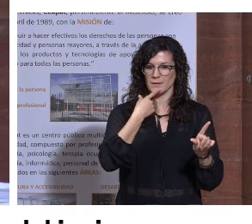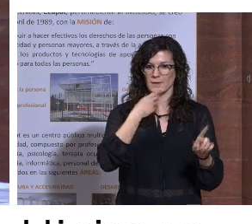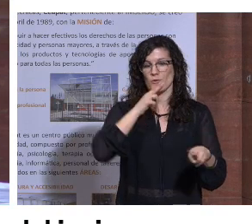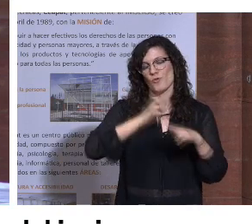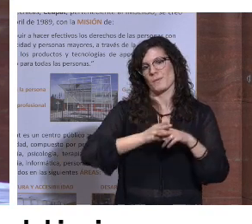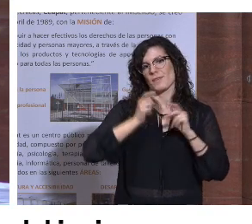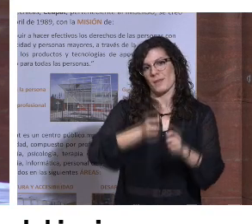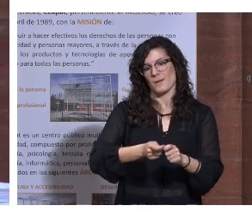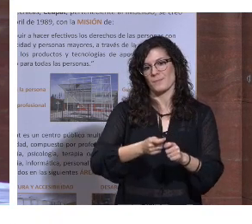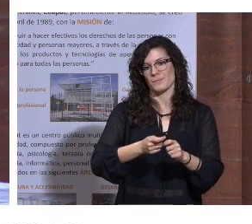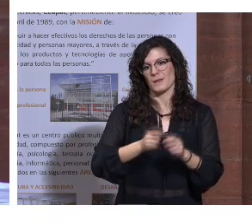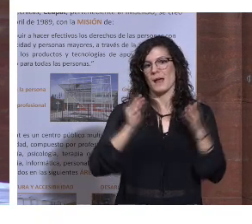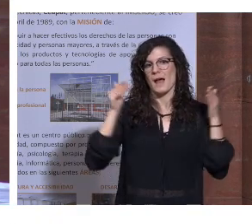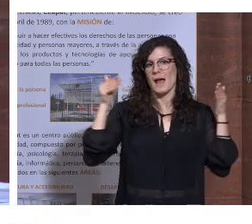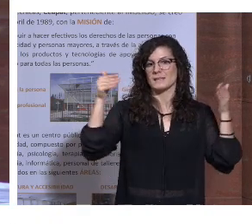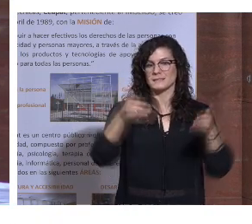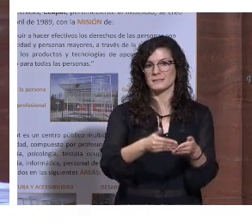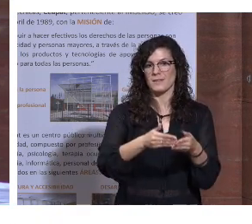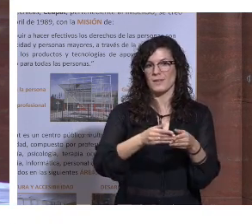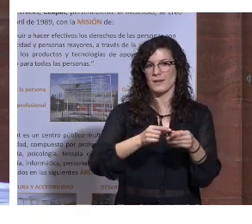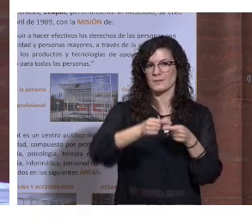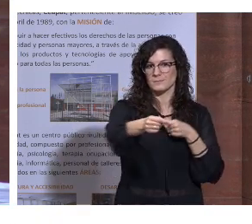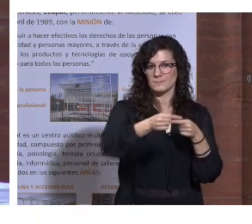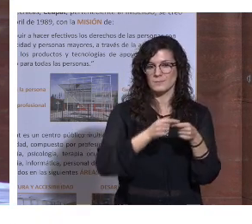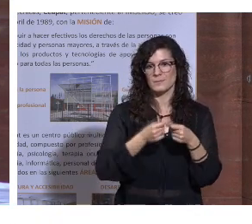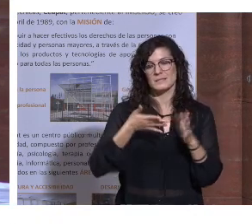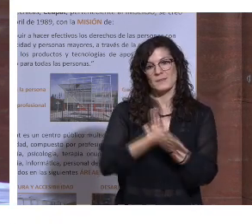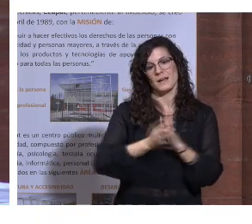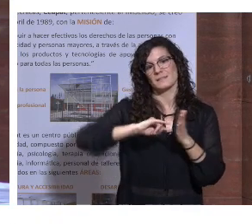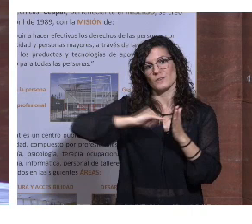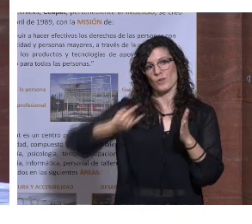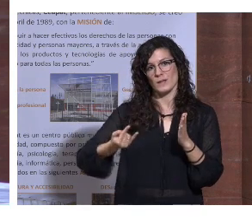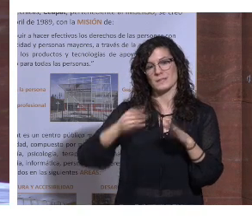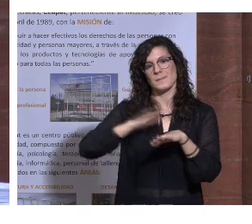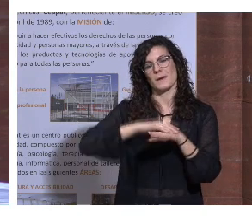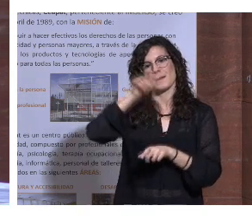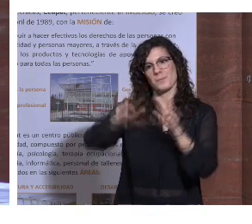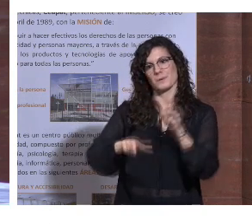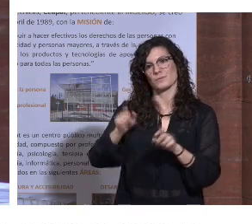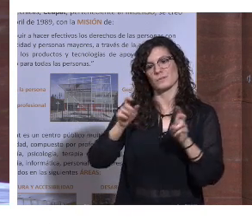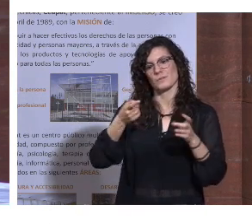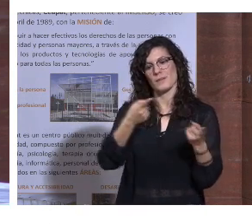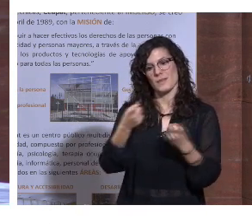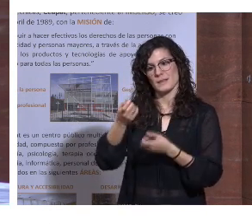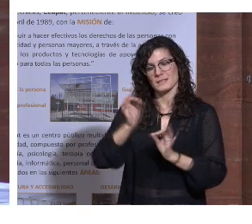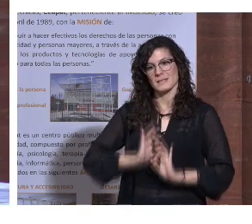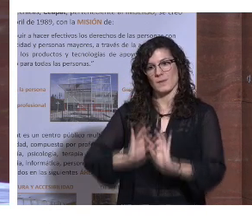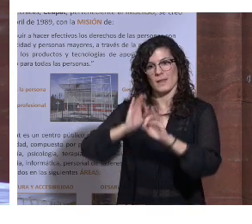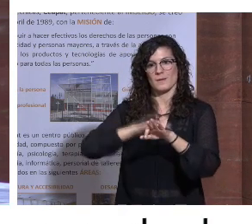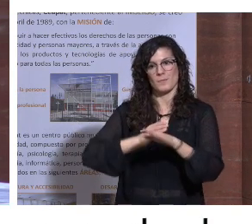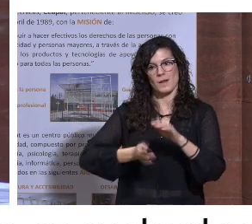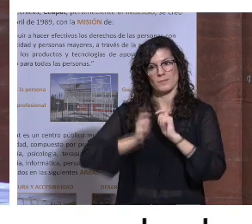Living, quiero decir tecnologías para personas con necesidades especiales para ayudarles a seguir viviendo solos y